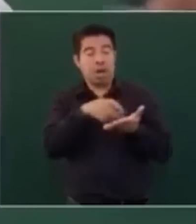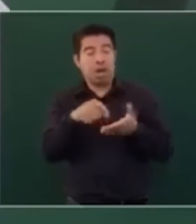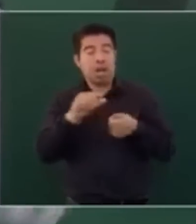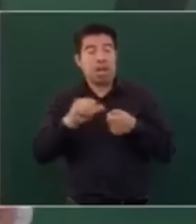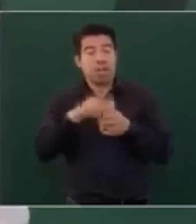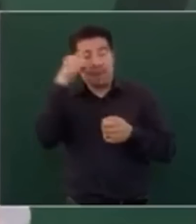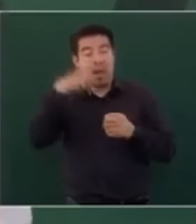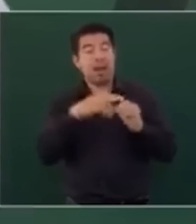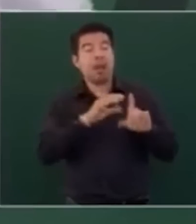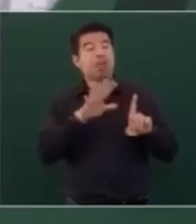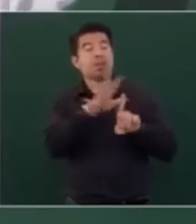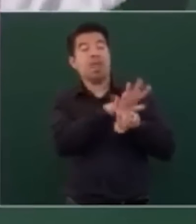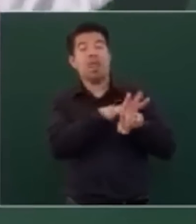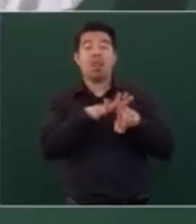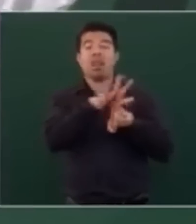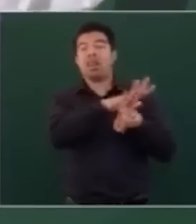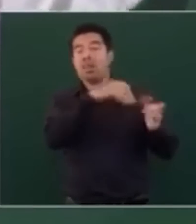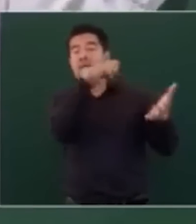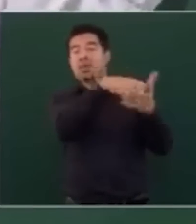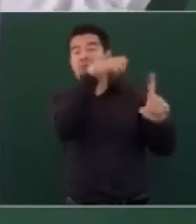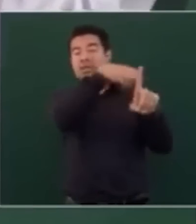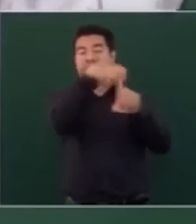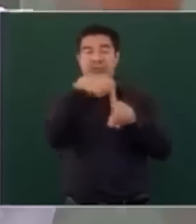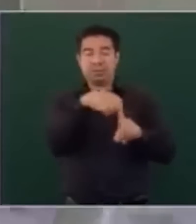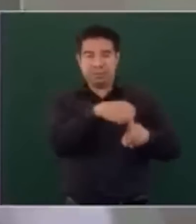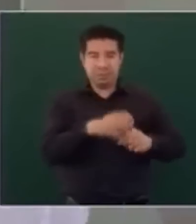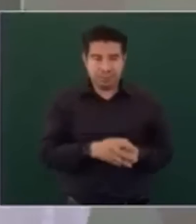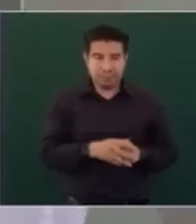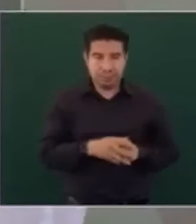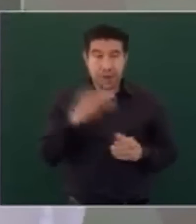Ahora no, ahora ya está muy claro.